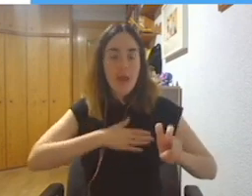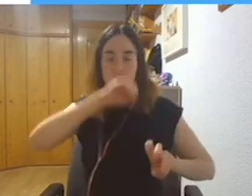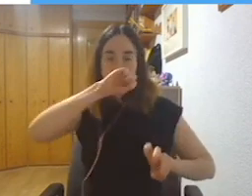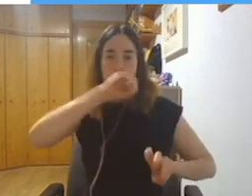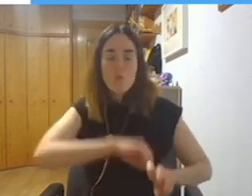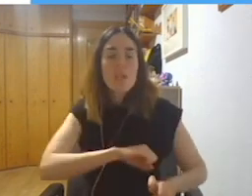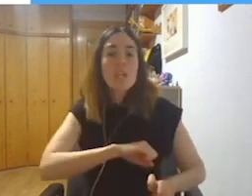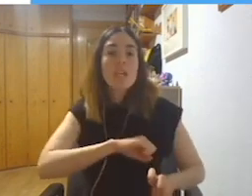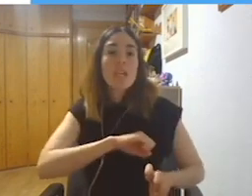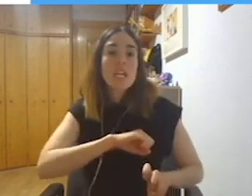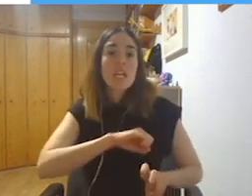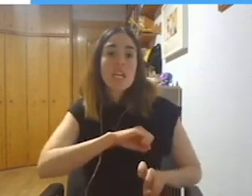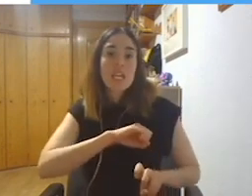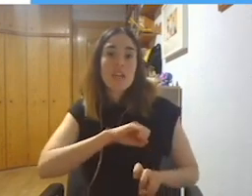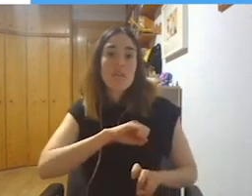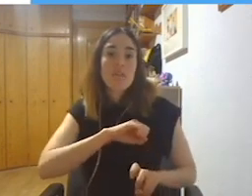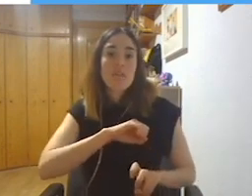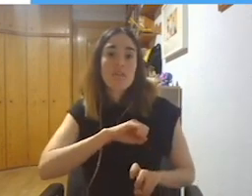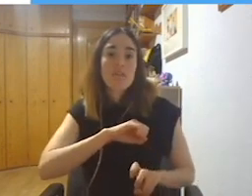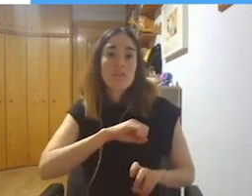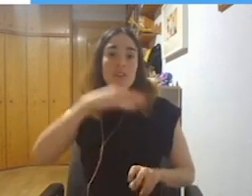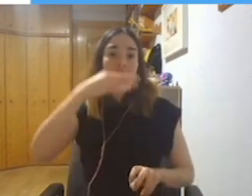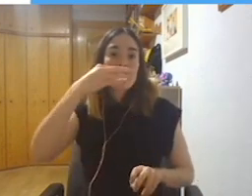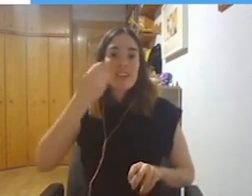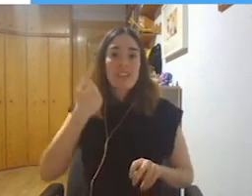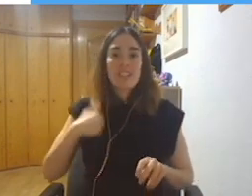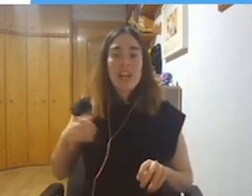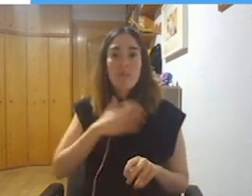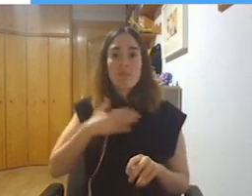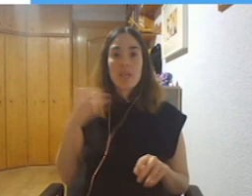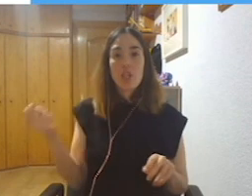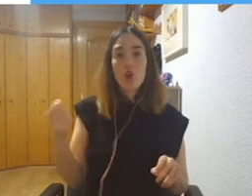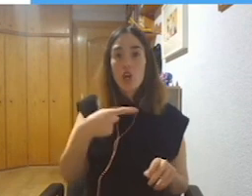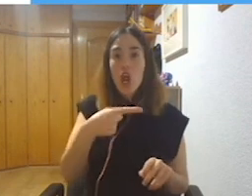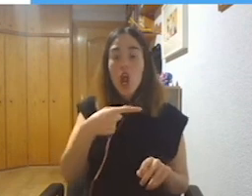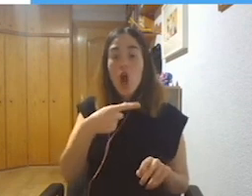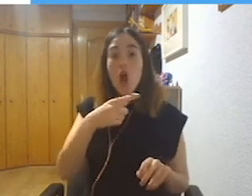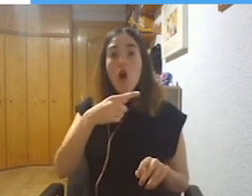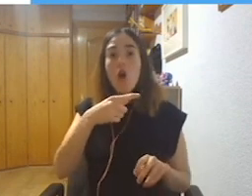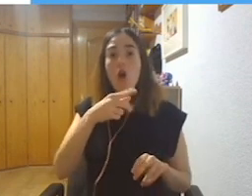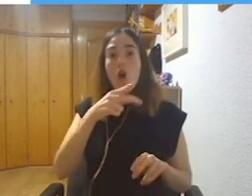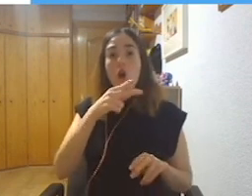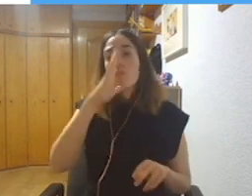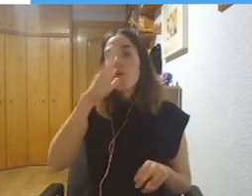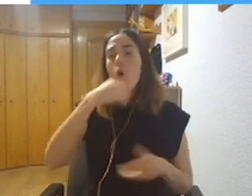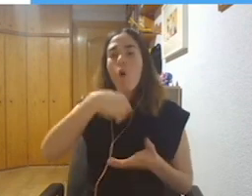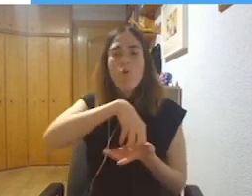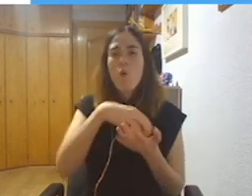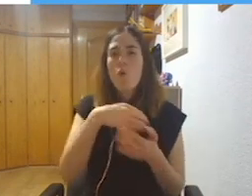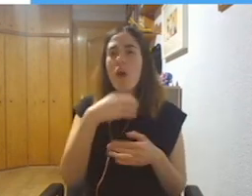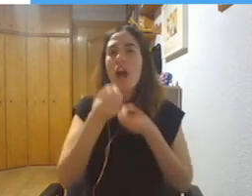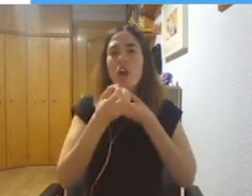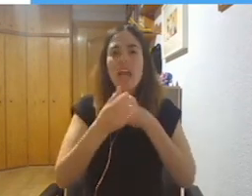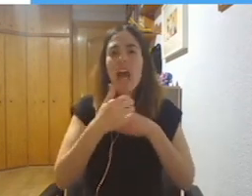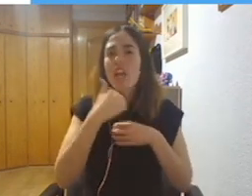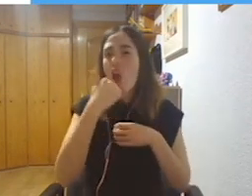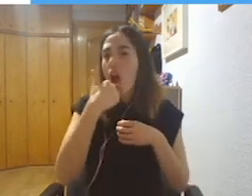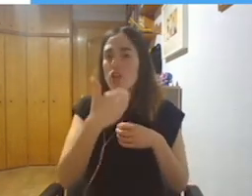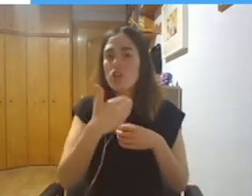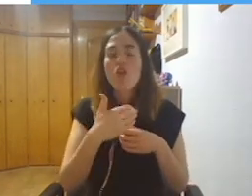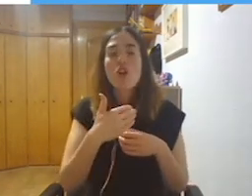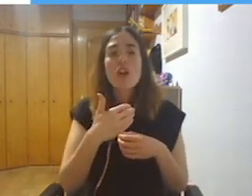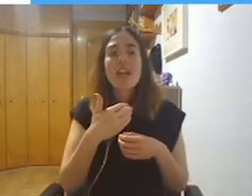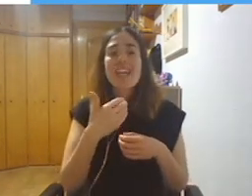apasiona. Y bueno, dejo aquí mi correo por si tenéis alguna duda, algún comentario,